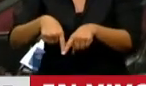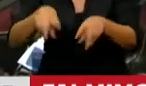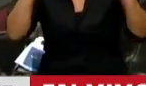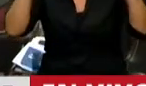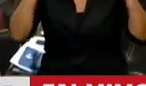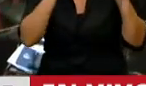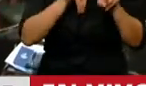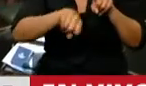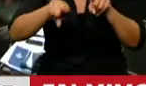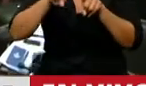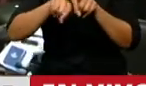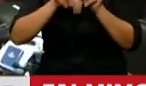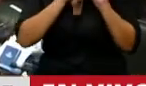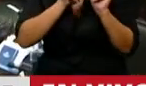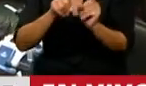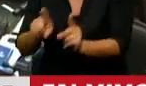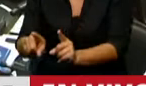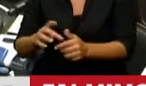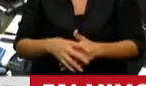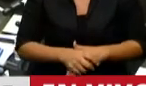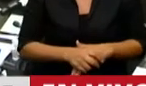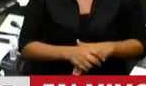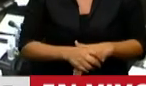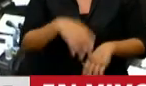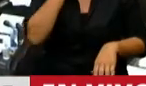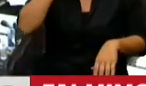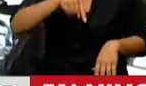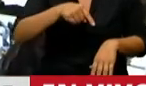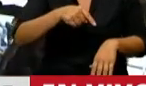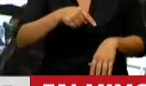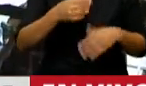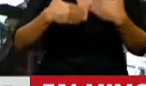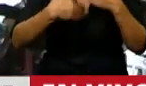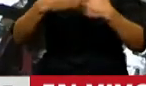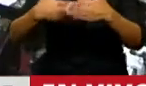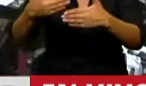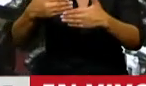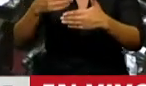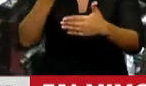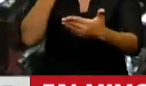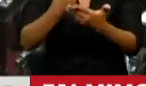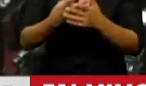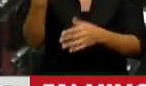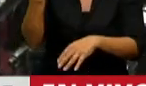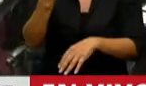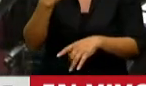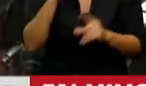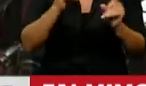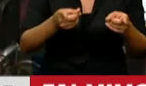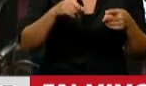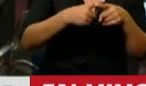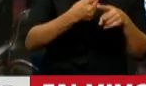agobiante de la Argentina. Después de todo eso, si damos este paso, yo lo reconozco, pero también digo la política al